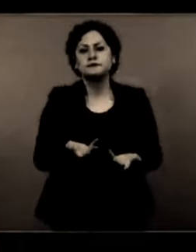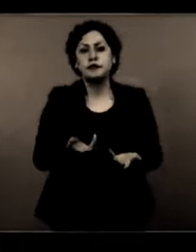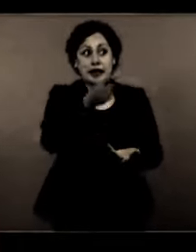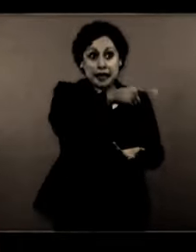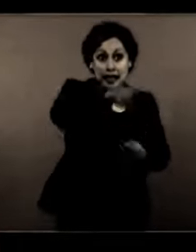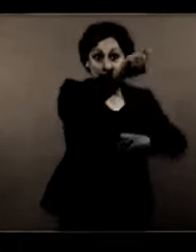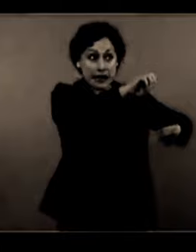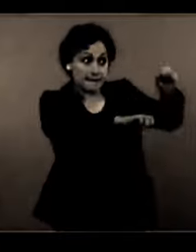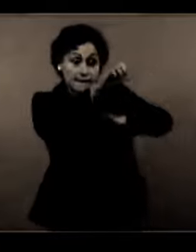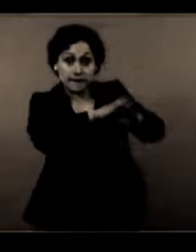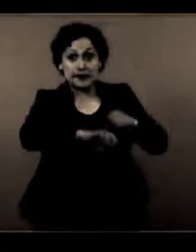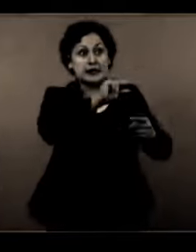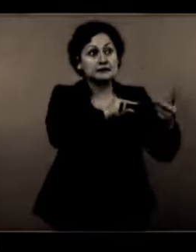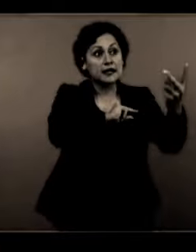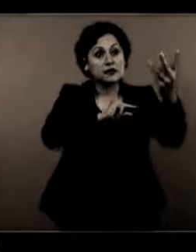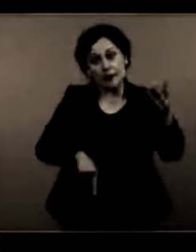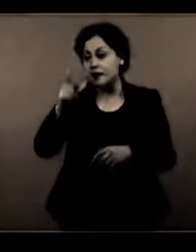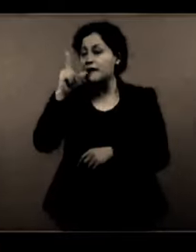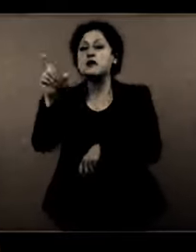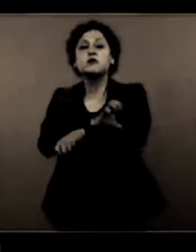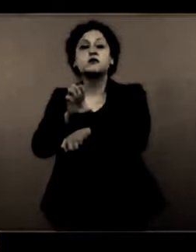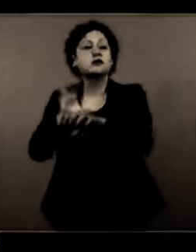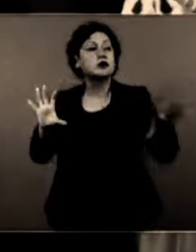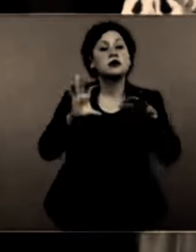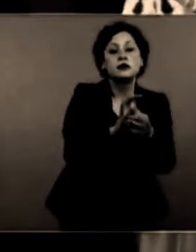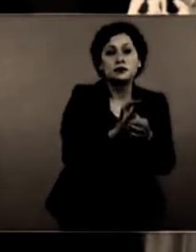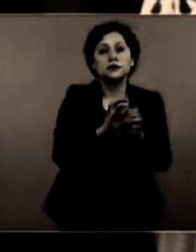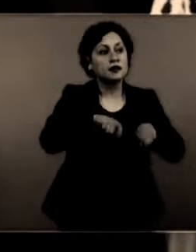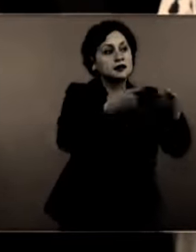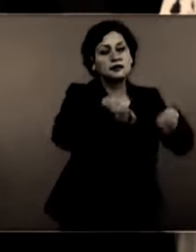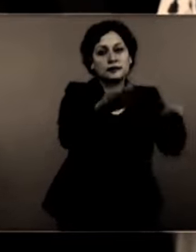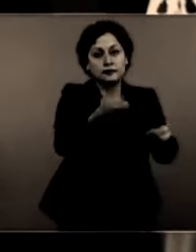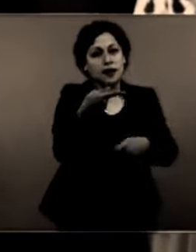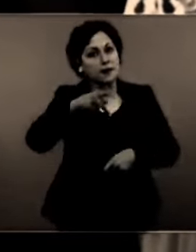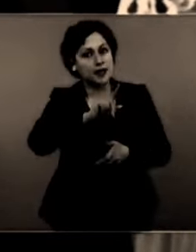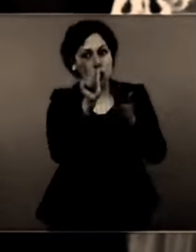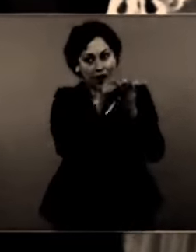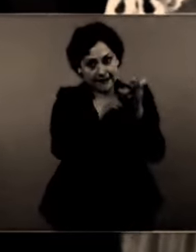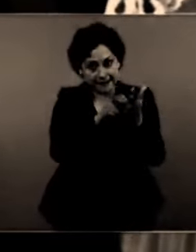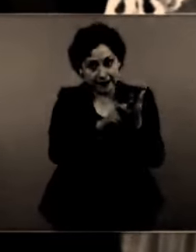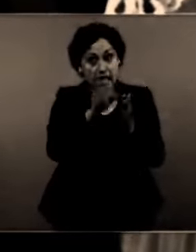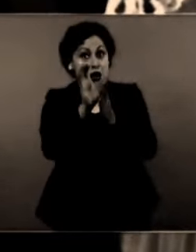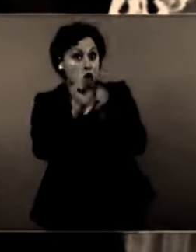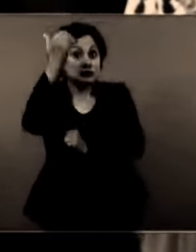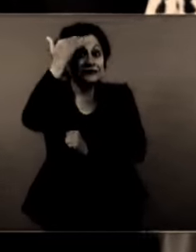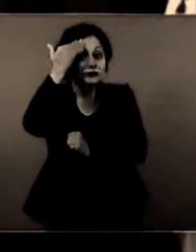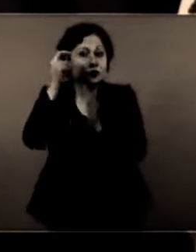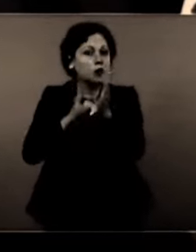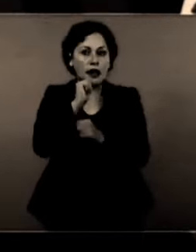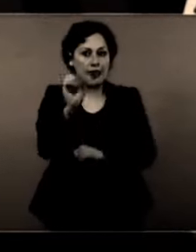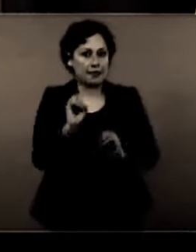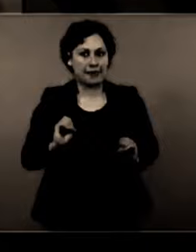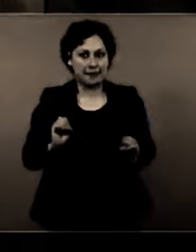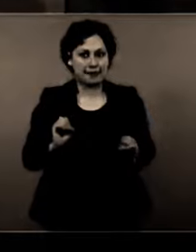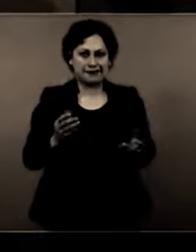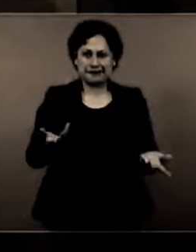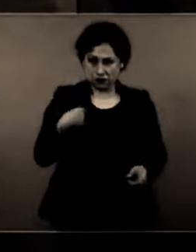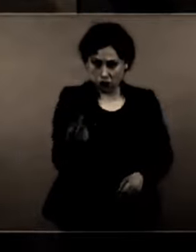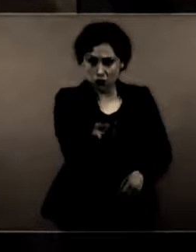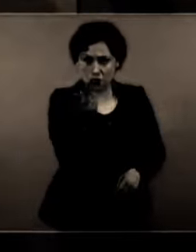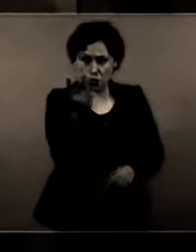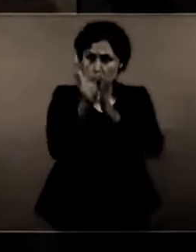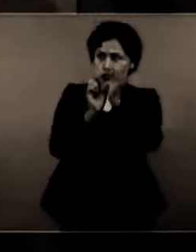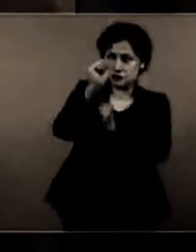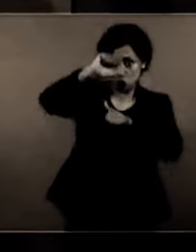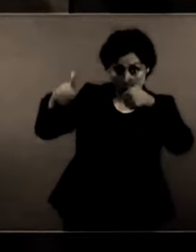participaran particulares en la generación de energía, cuando estaba prohibido por la Constitución. ¿Cuándo una ley secundaria va a estar por encima de un